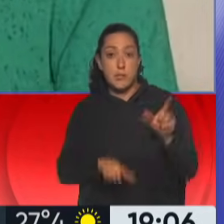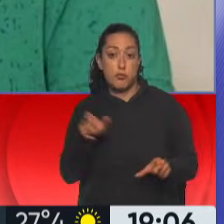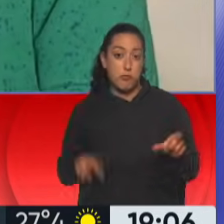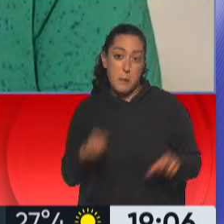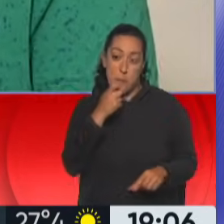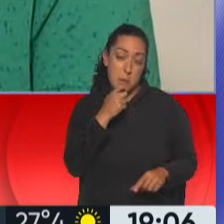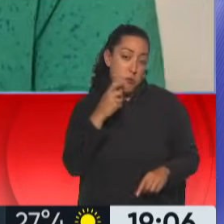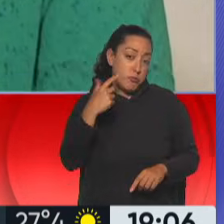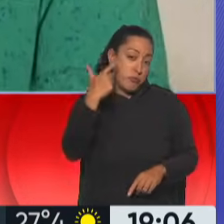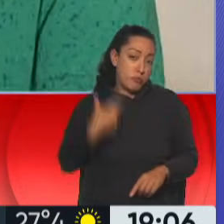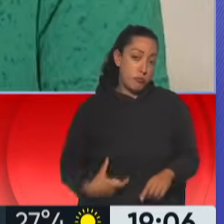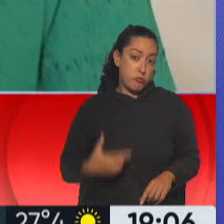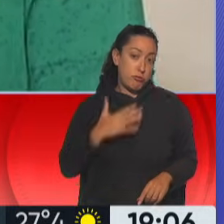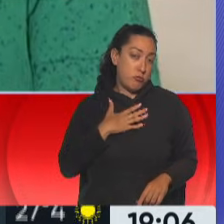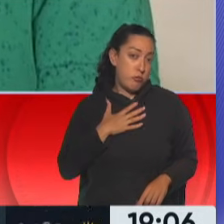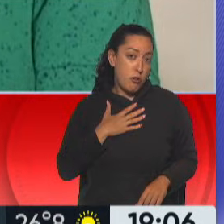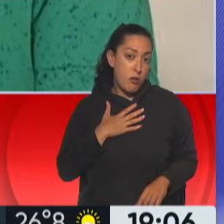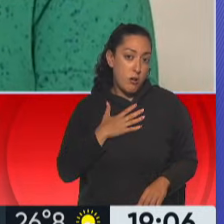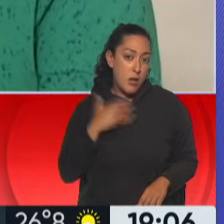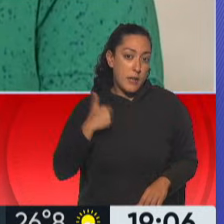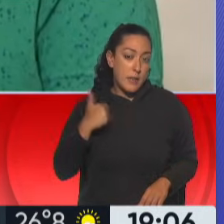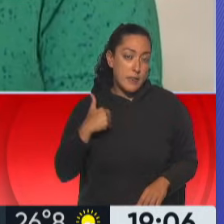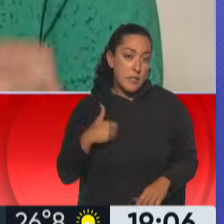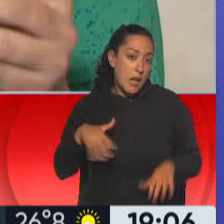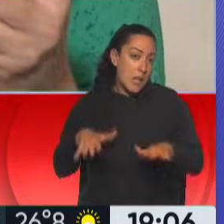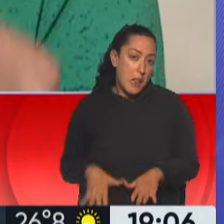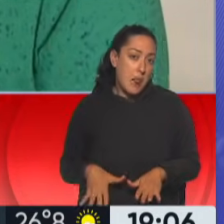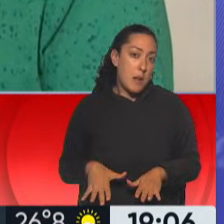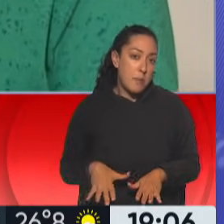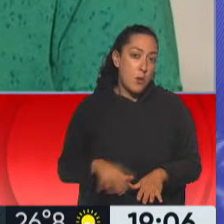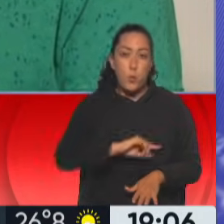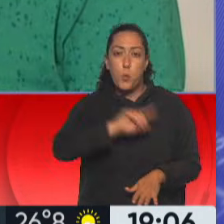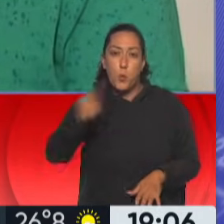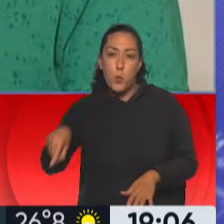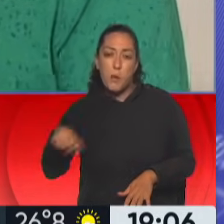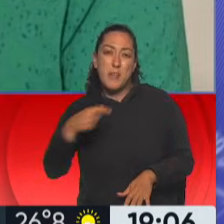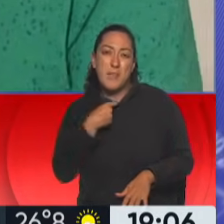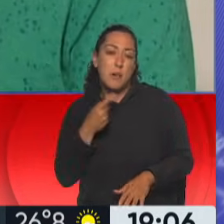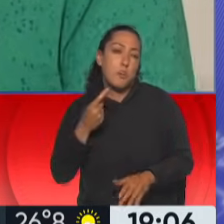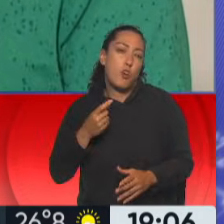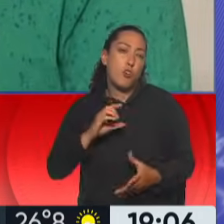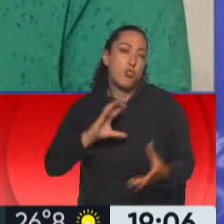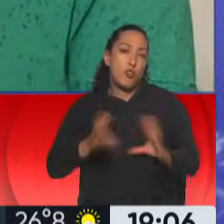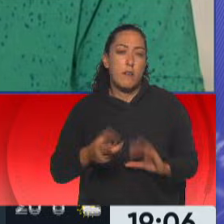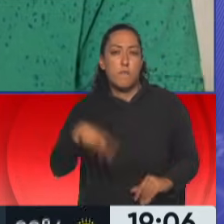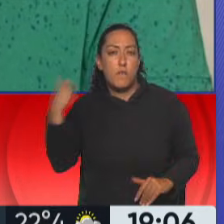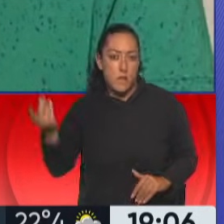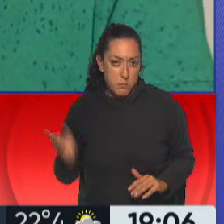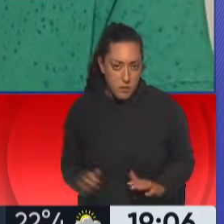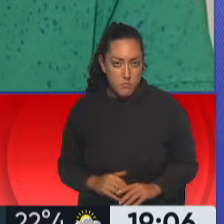mi caso, es quedarme acá. Quiero volver a mi país, pero ya de otra manera. Pero